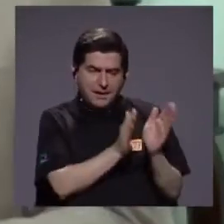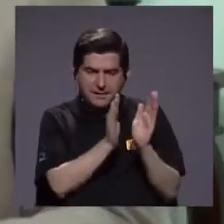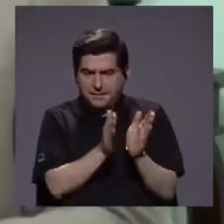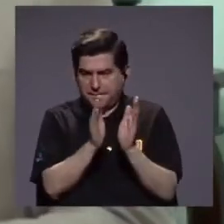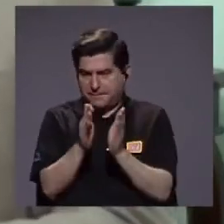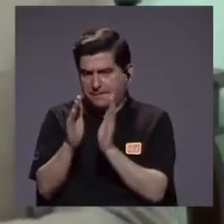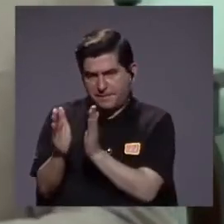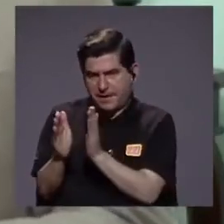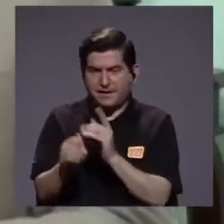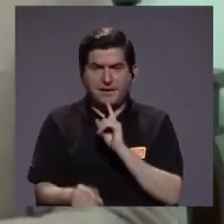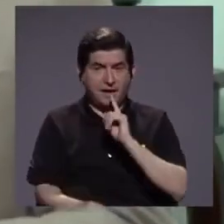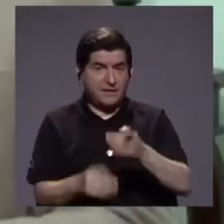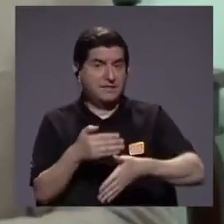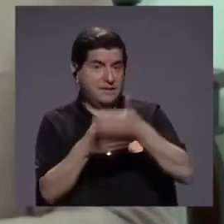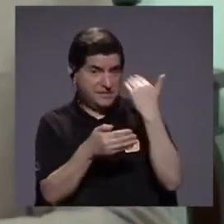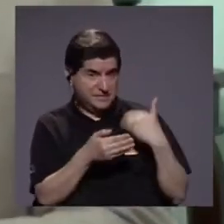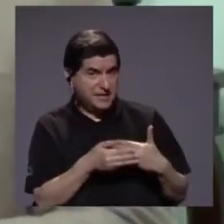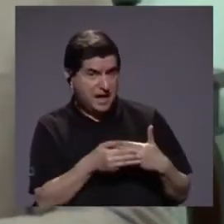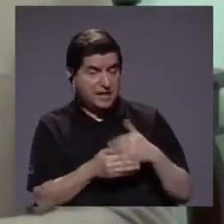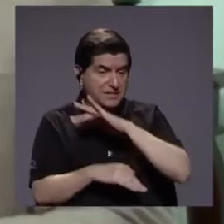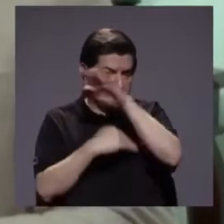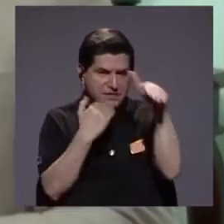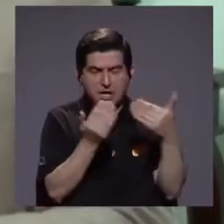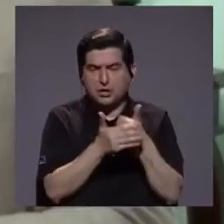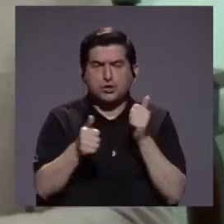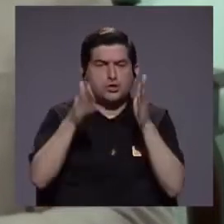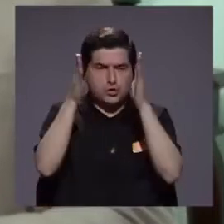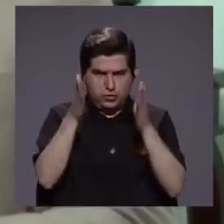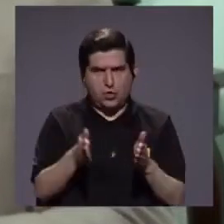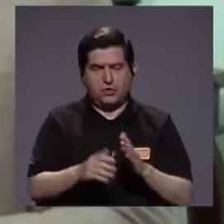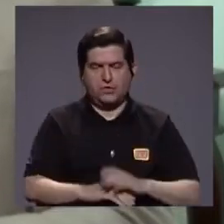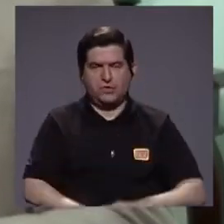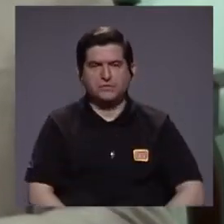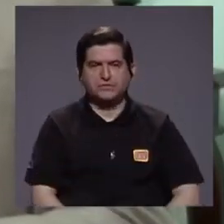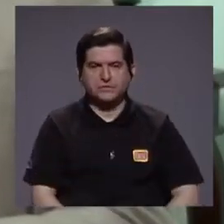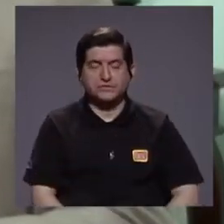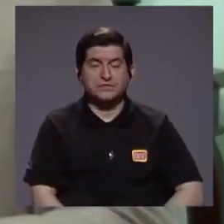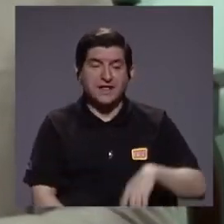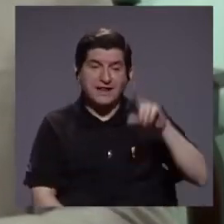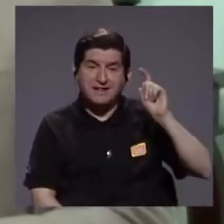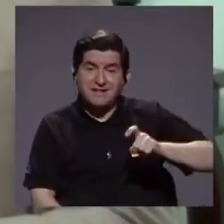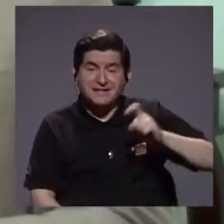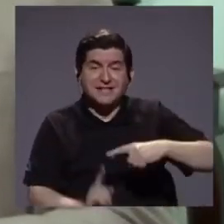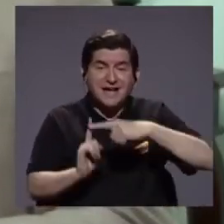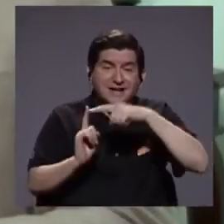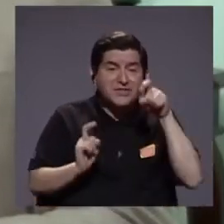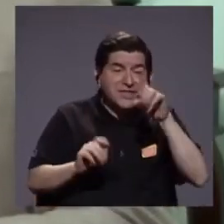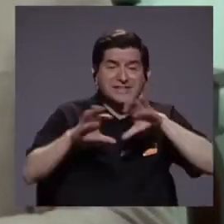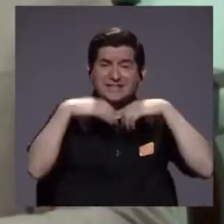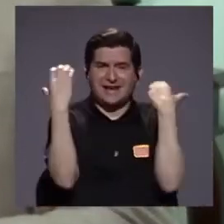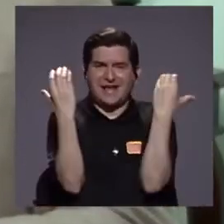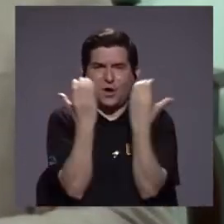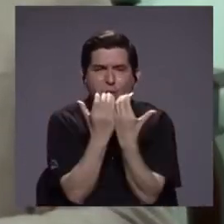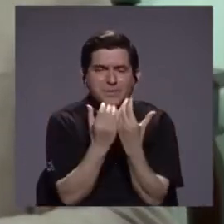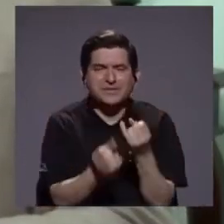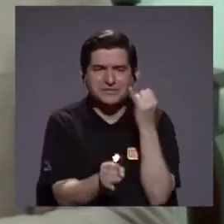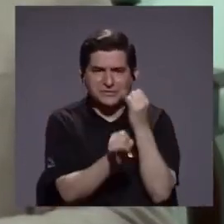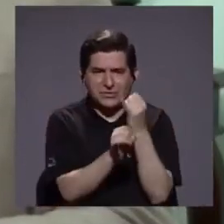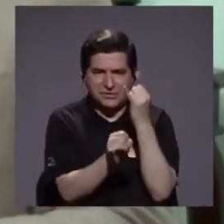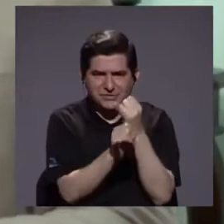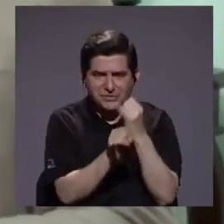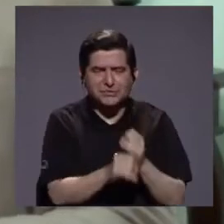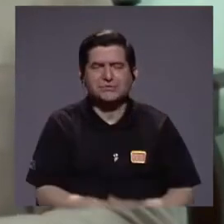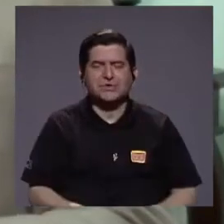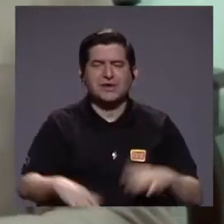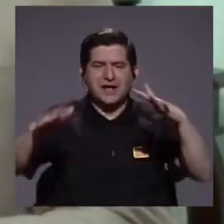lo que han hablado todos los candidatos y la candidata debe darse desde esa Comisión Institucional de Planta